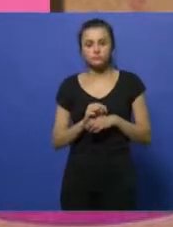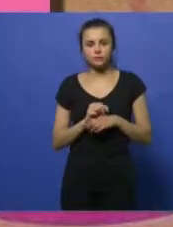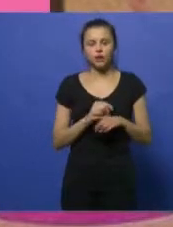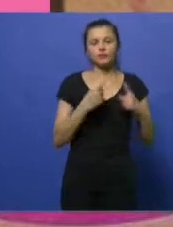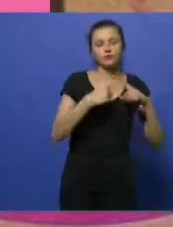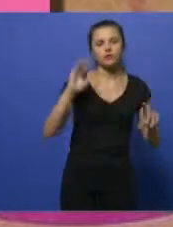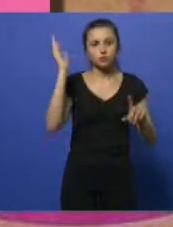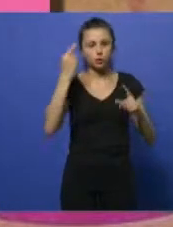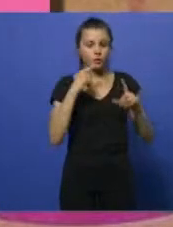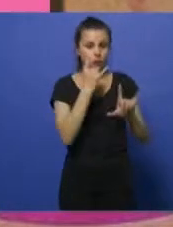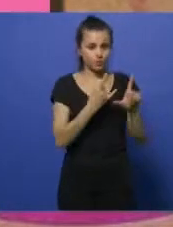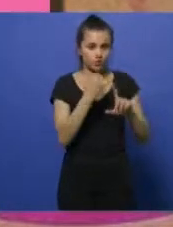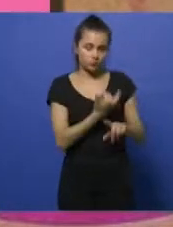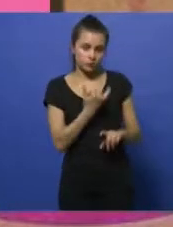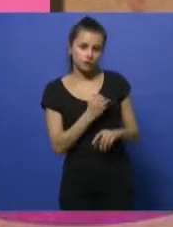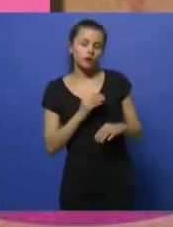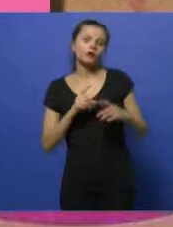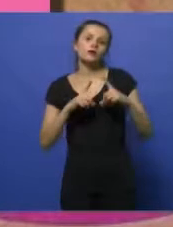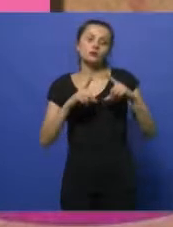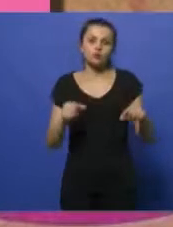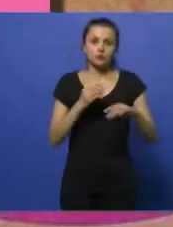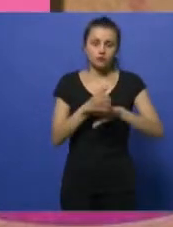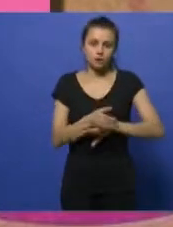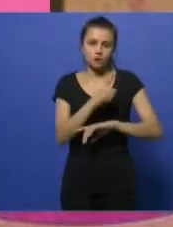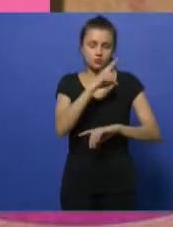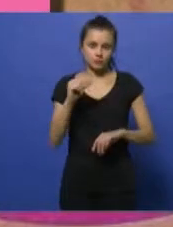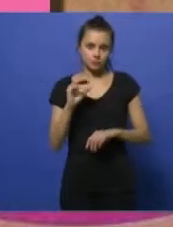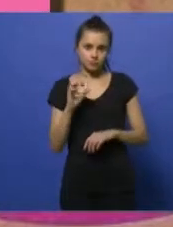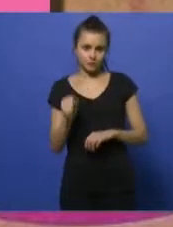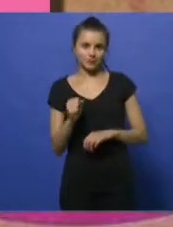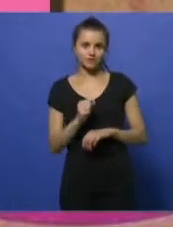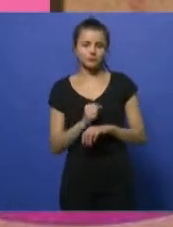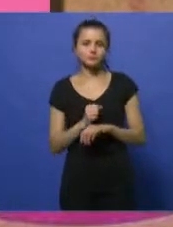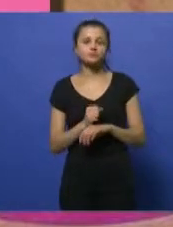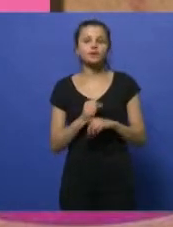Las anticipadas a 100 pesos entonces y el teléfono